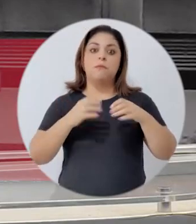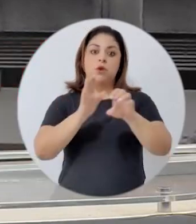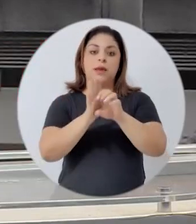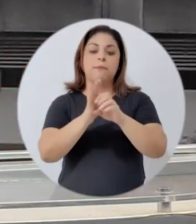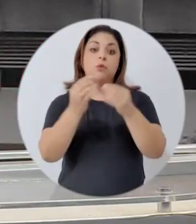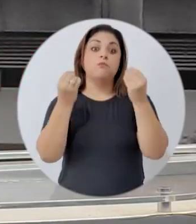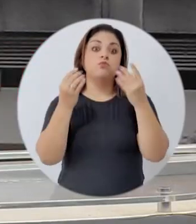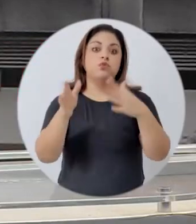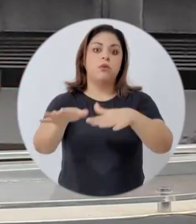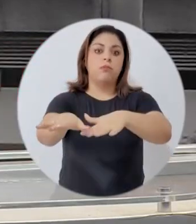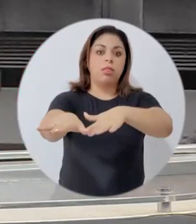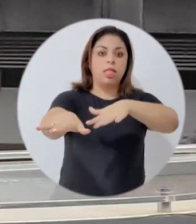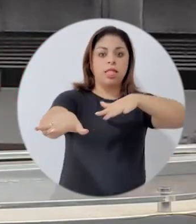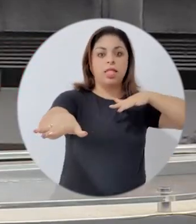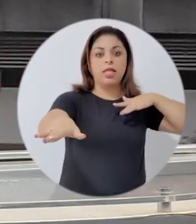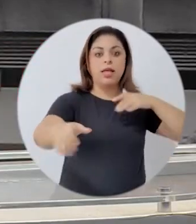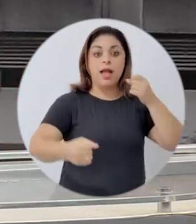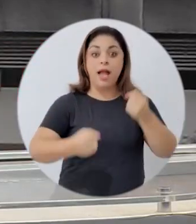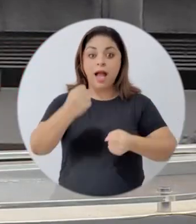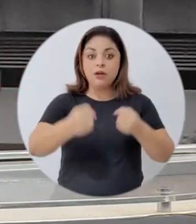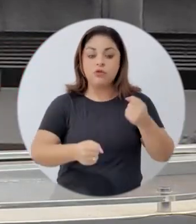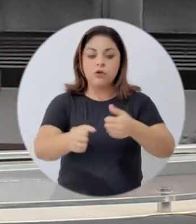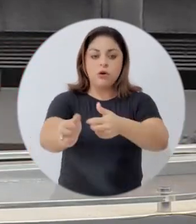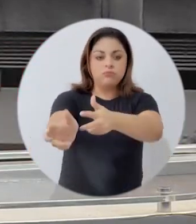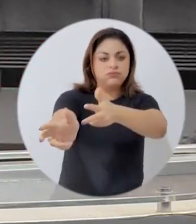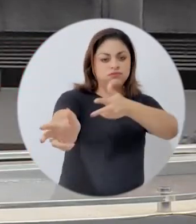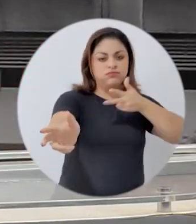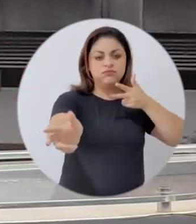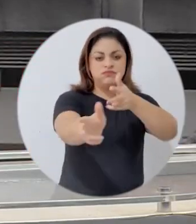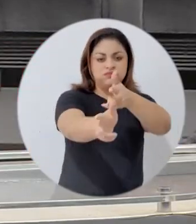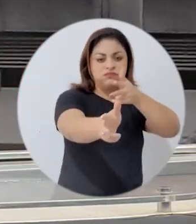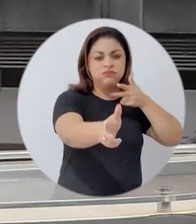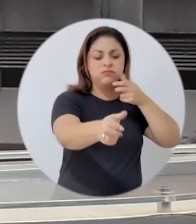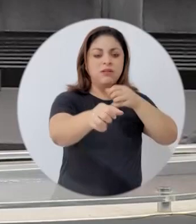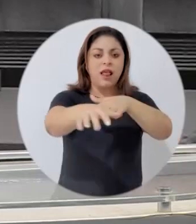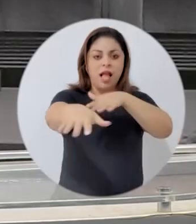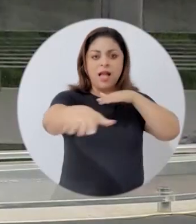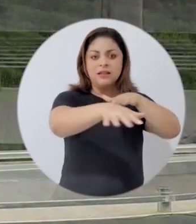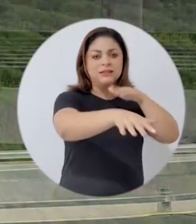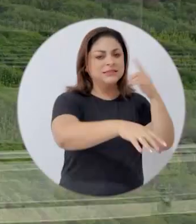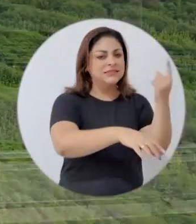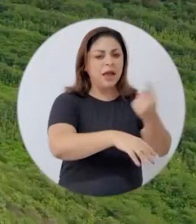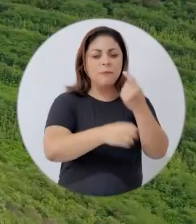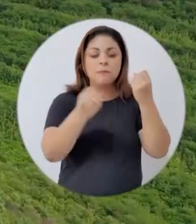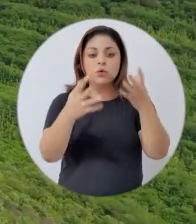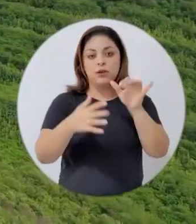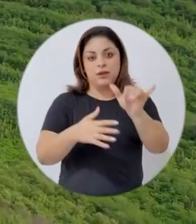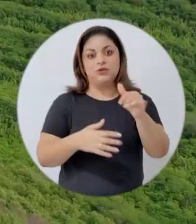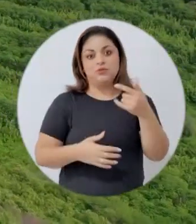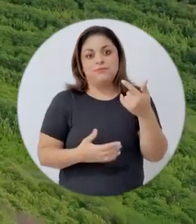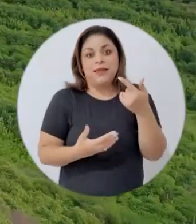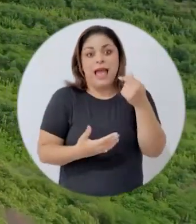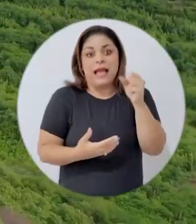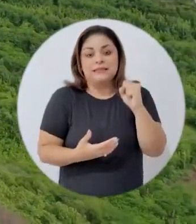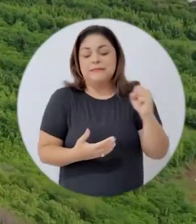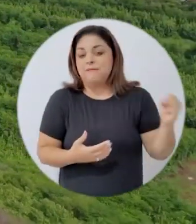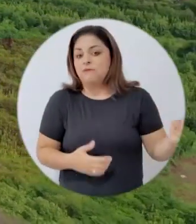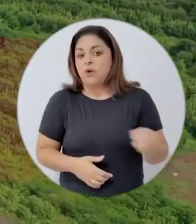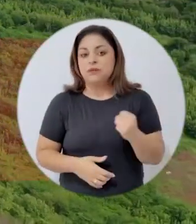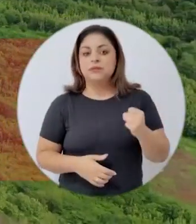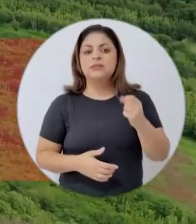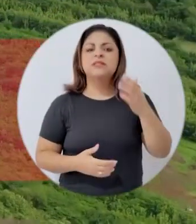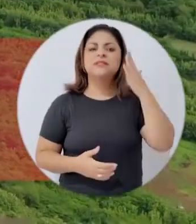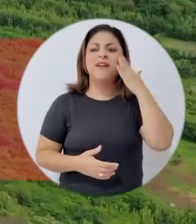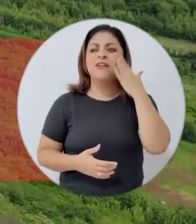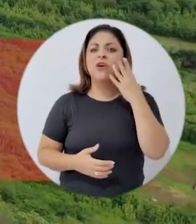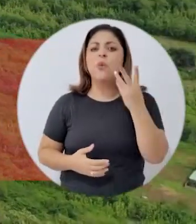es una fuente de emisión de gases de efecto invernadero, y cómo sabemos cuánto combustible consumimos, por